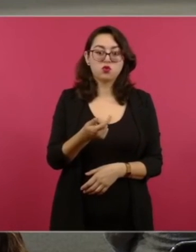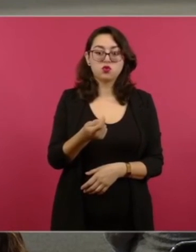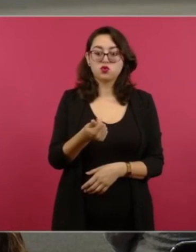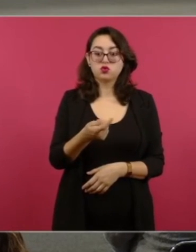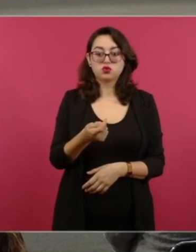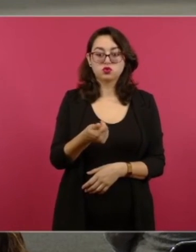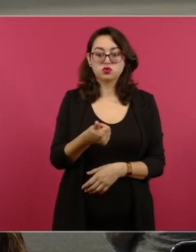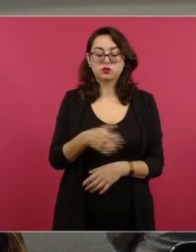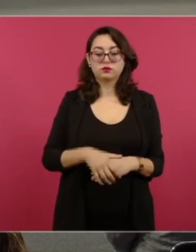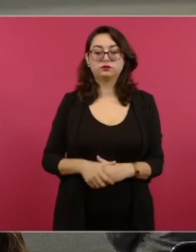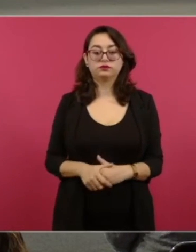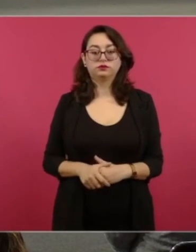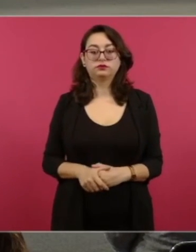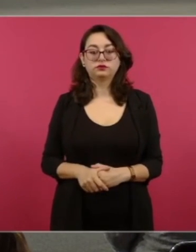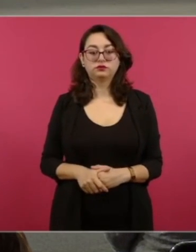¿Tienen la diferencia?